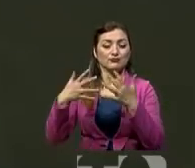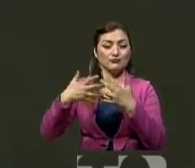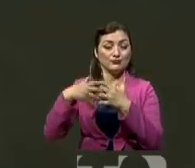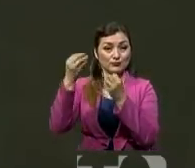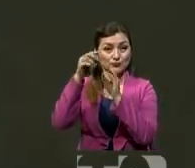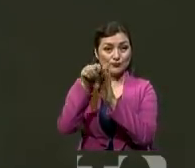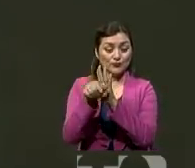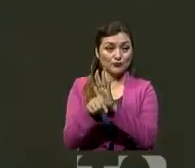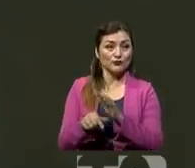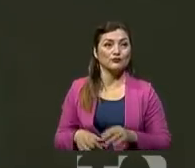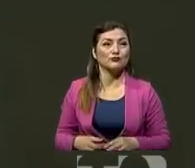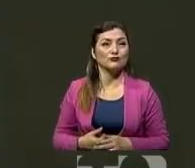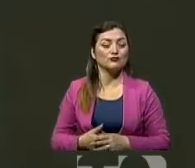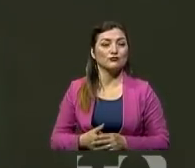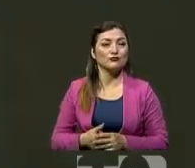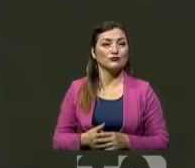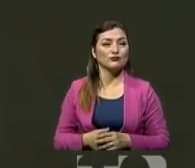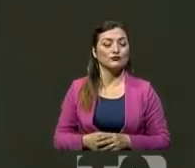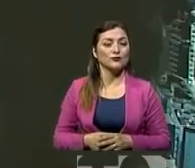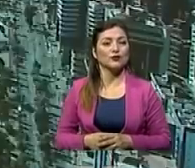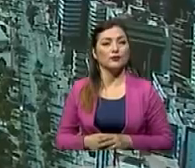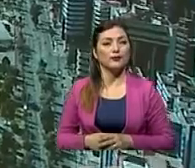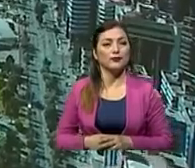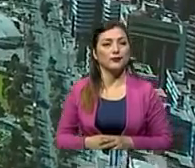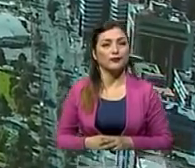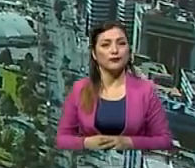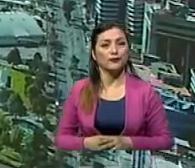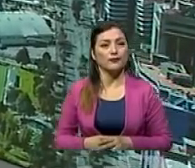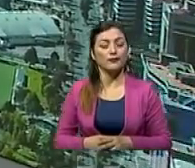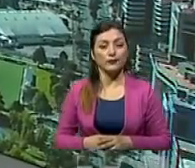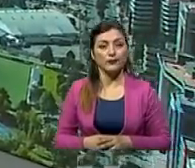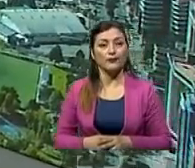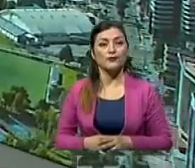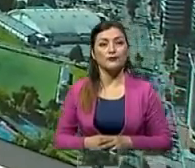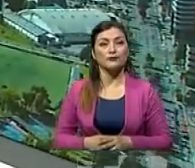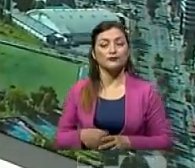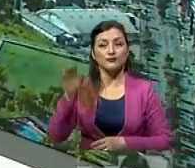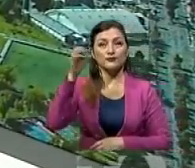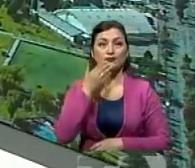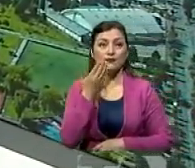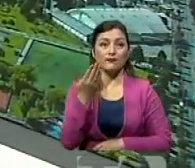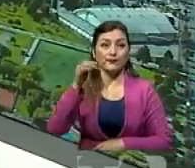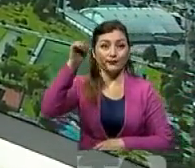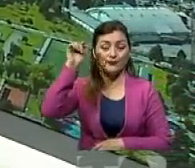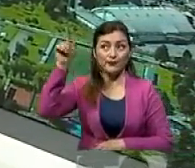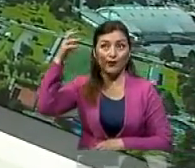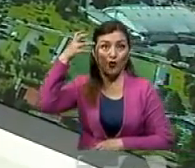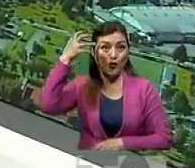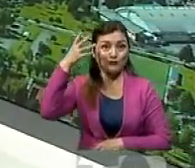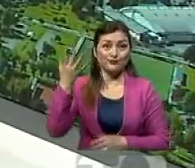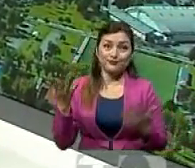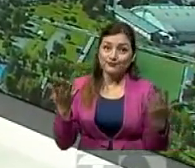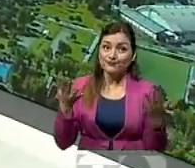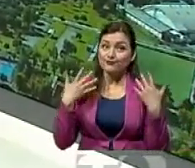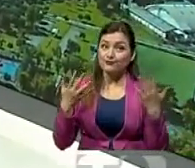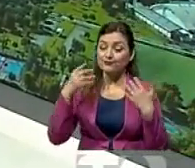esta información que se genera en el Parque Bicentenario en el norte de Quito. Pero ahora quiero saber cómo estará el tiempo, porque el día de ayer hizo mucho sol durante todo el día, un poquito